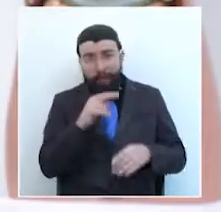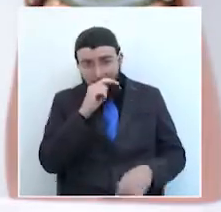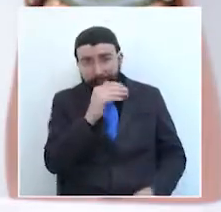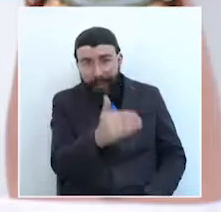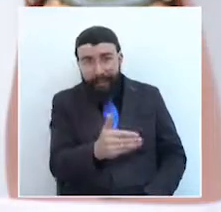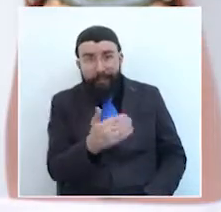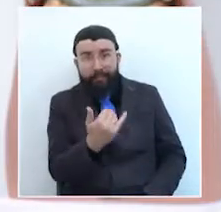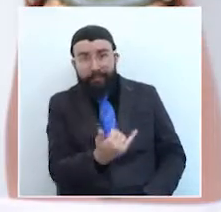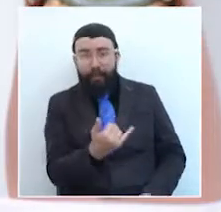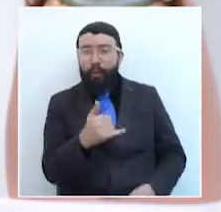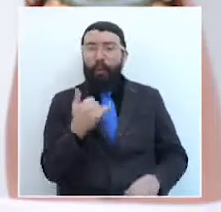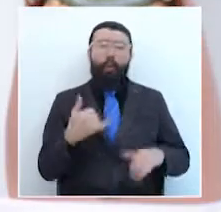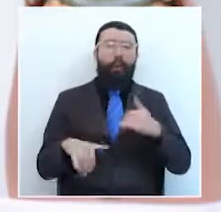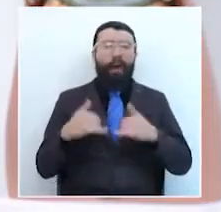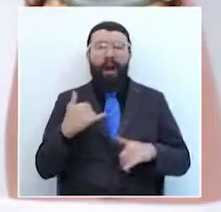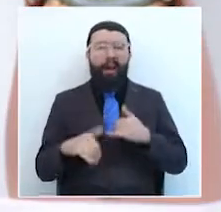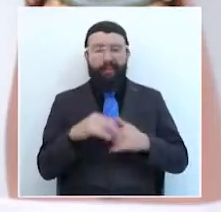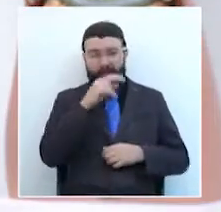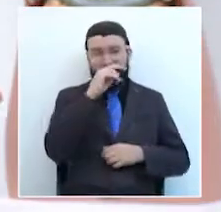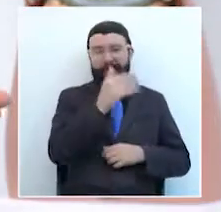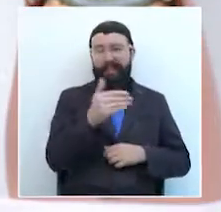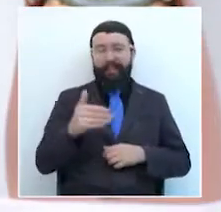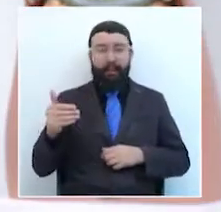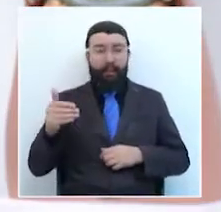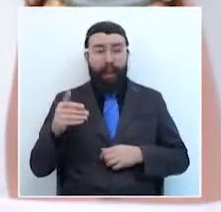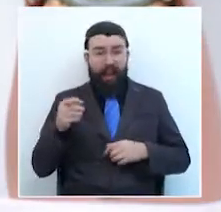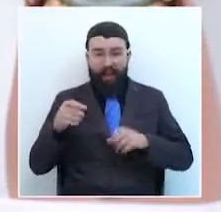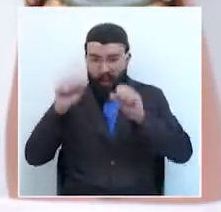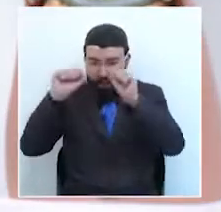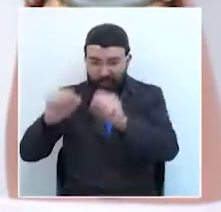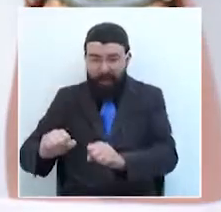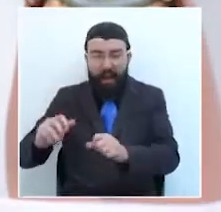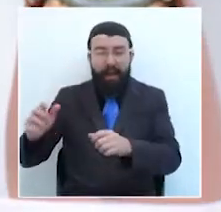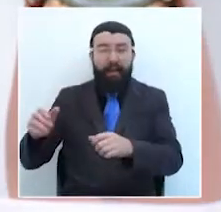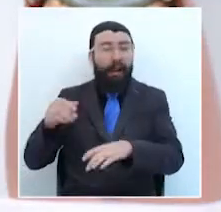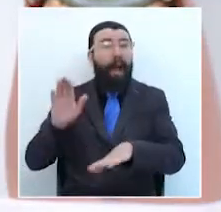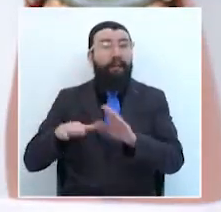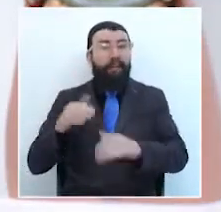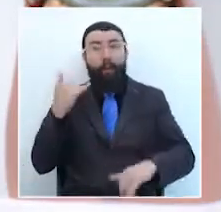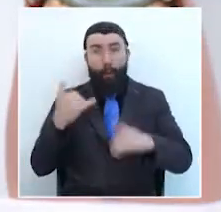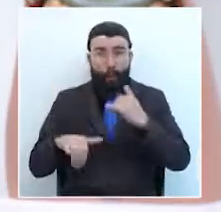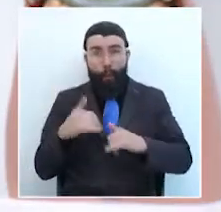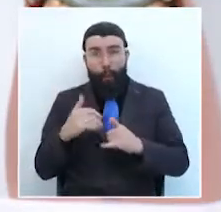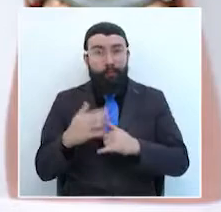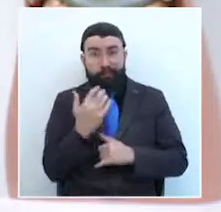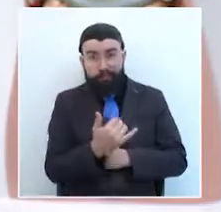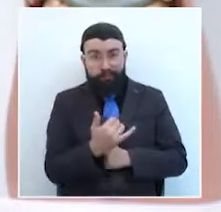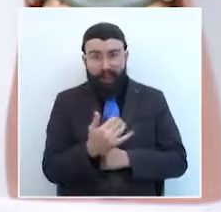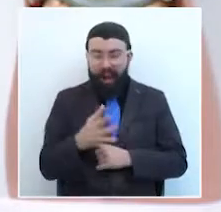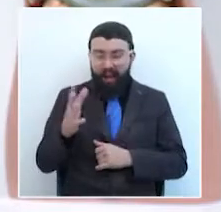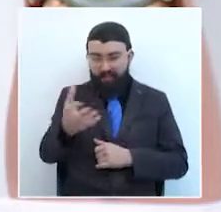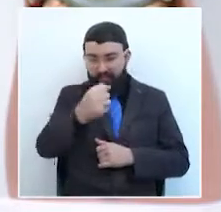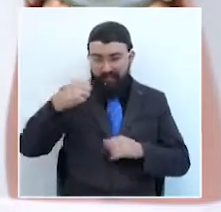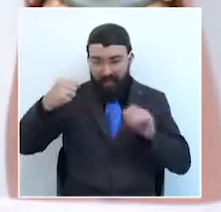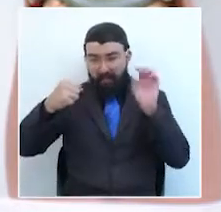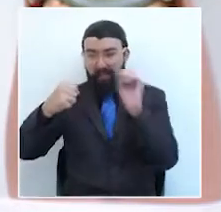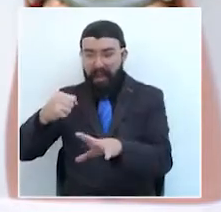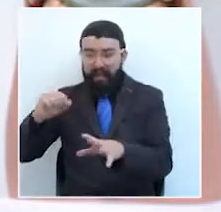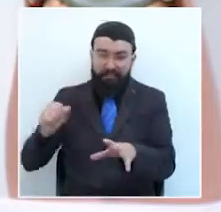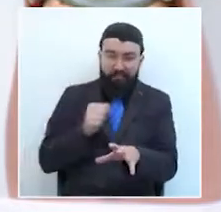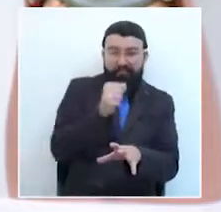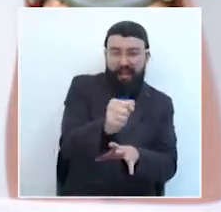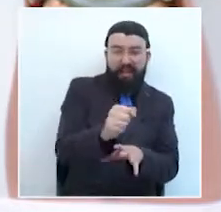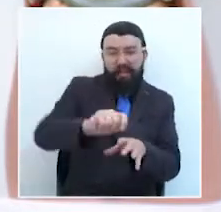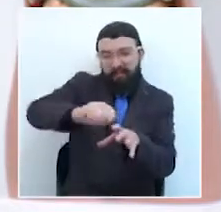que jugaban por ejemplo con los niños y los encerraban para jugar el escondite del escondía los encerraban en los